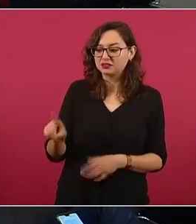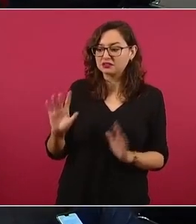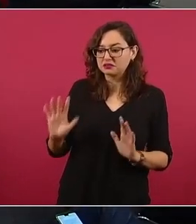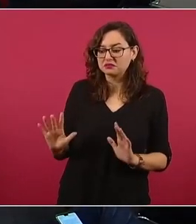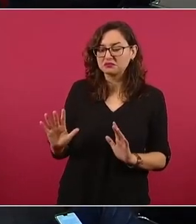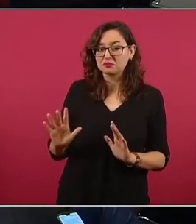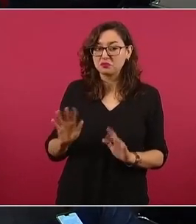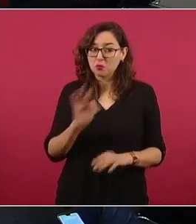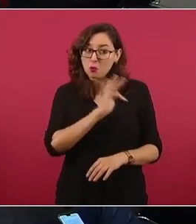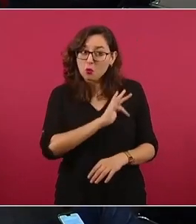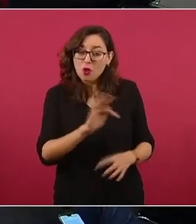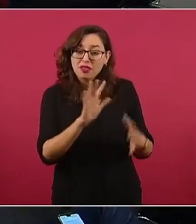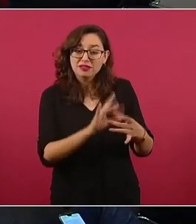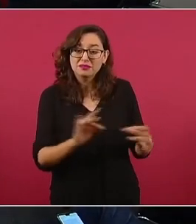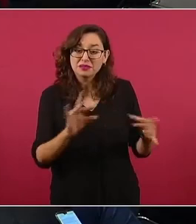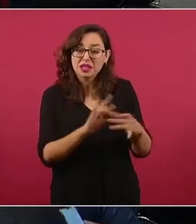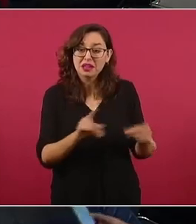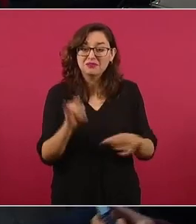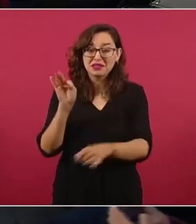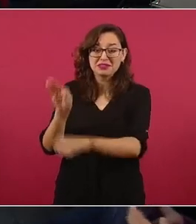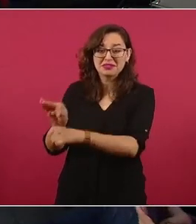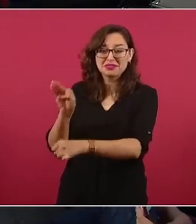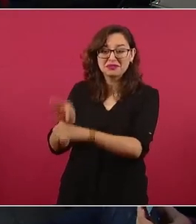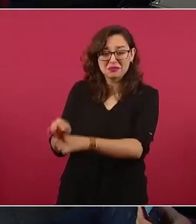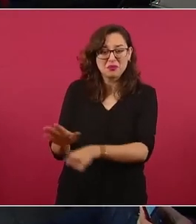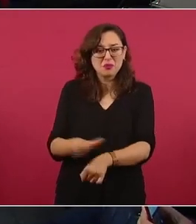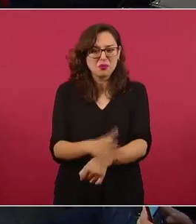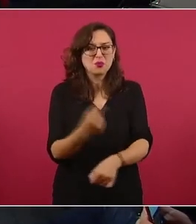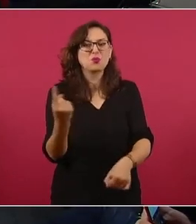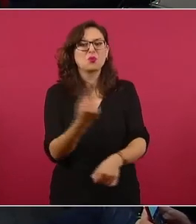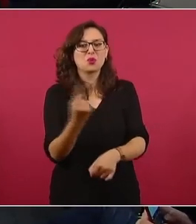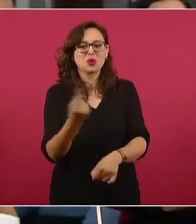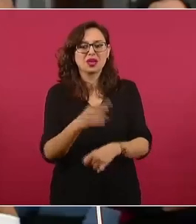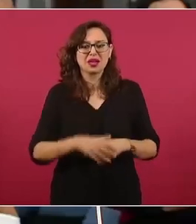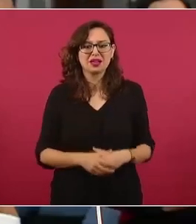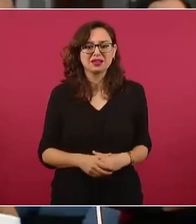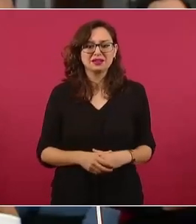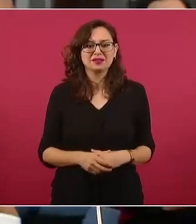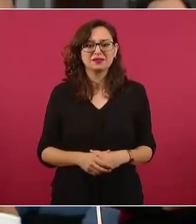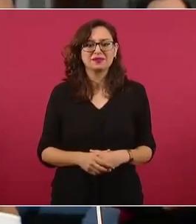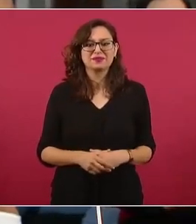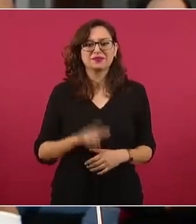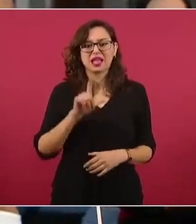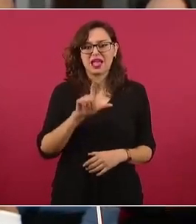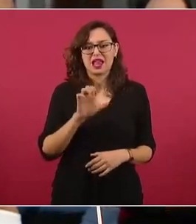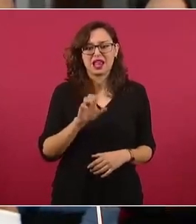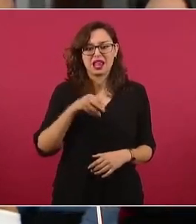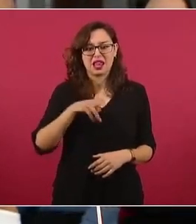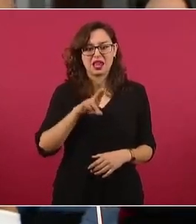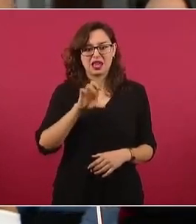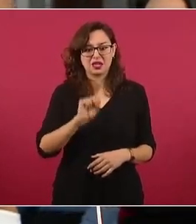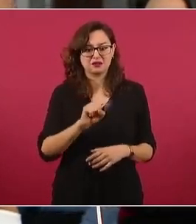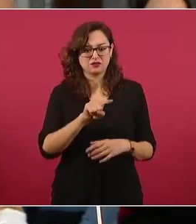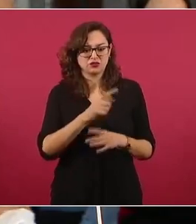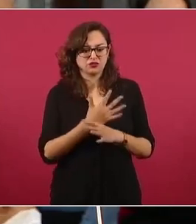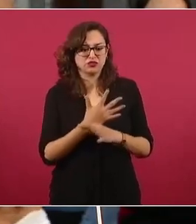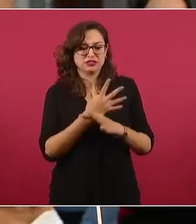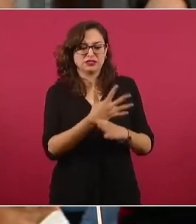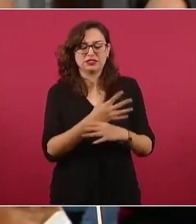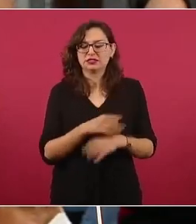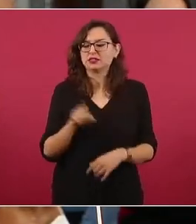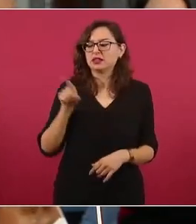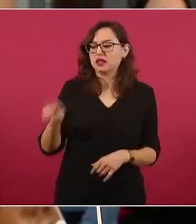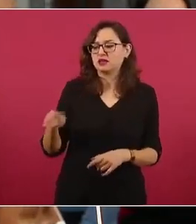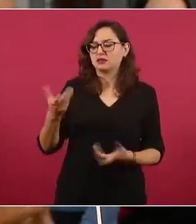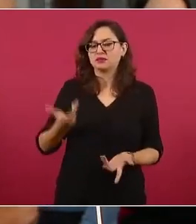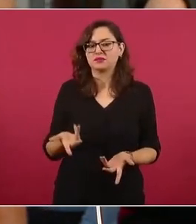¿no? ¿Por qué sigue respaldando a Alejandro Gertz Manero? Dice Lemus en su nuevo libro, La Fiscalía Imperial, el fiscal imperial, el